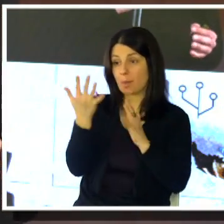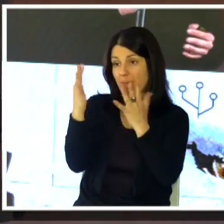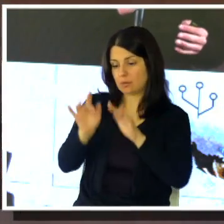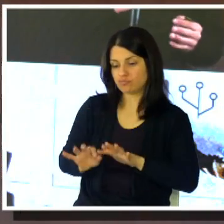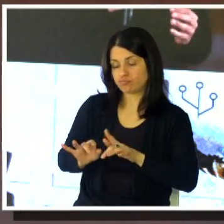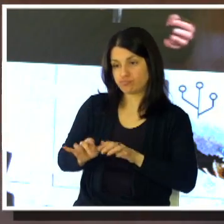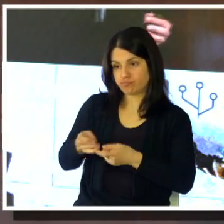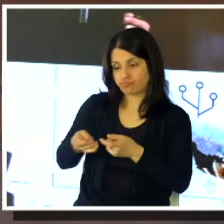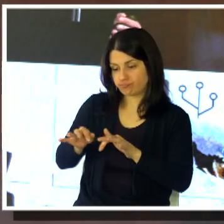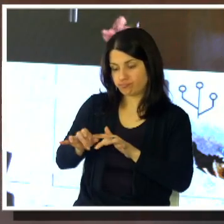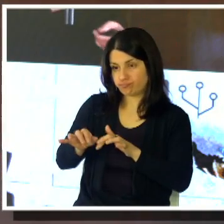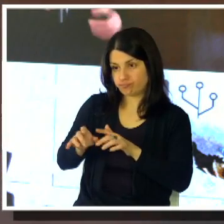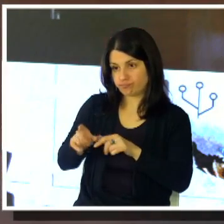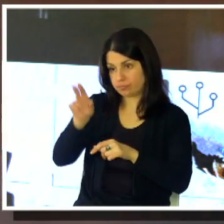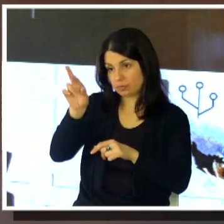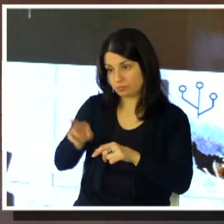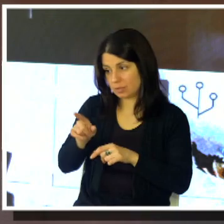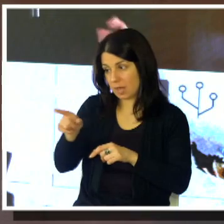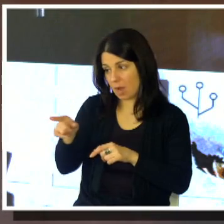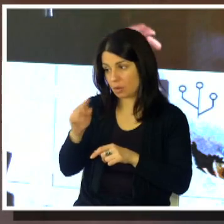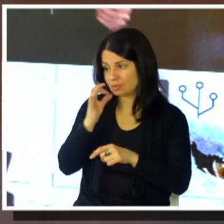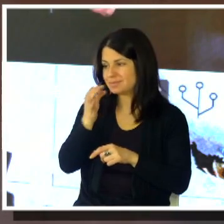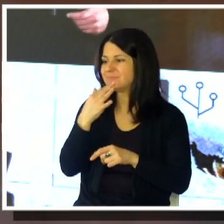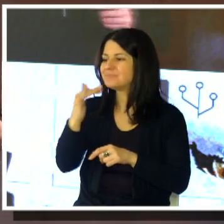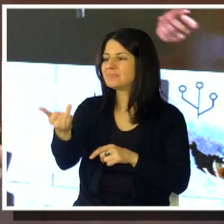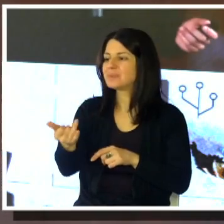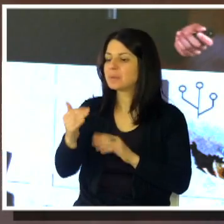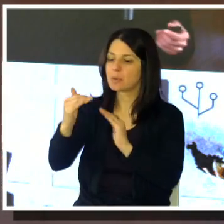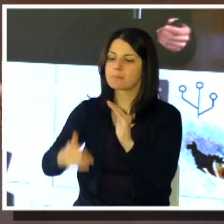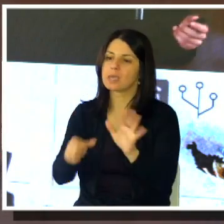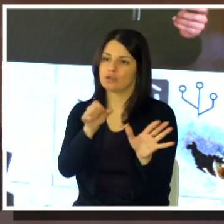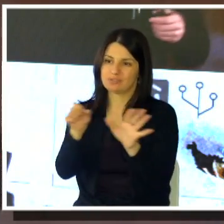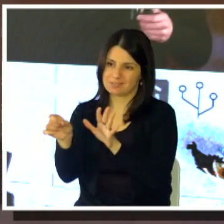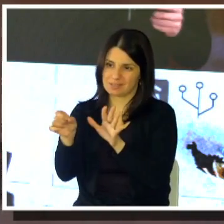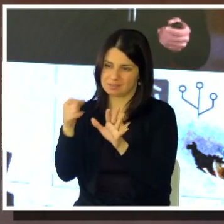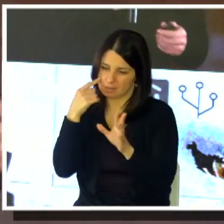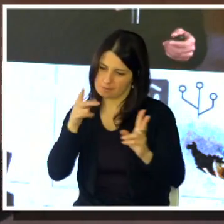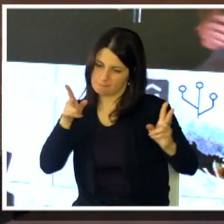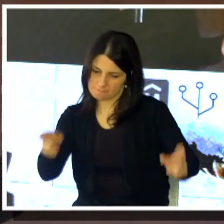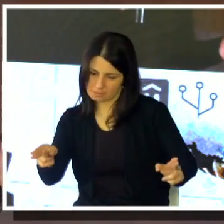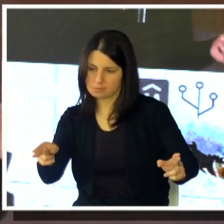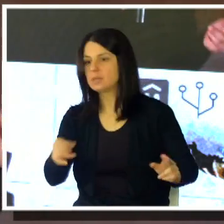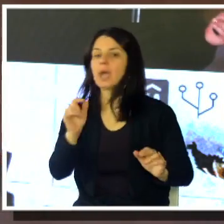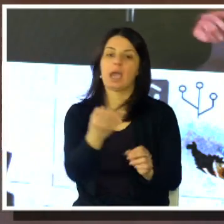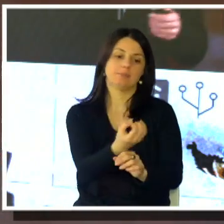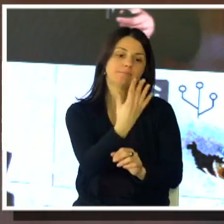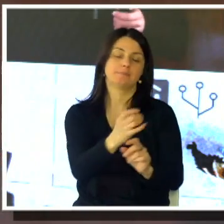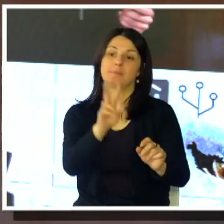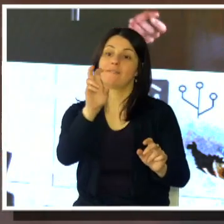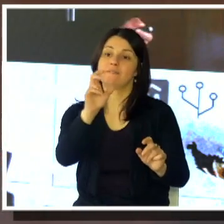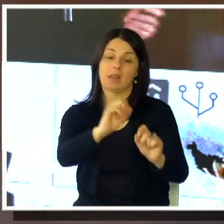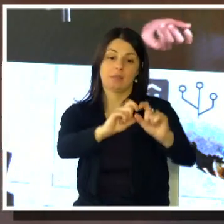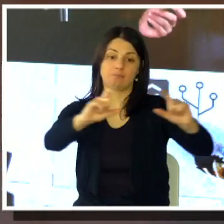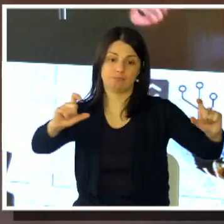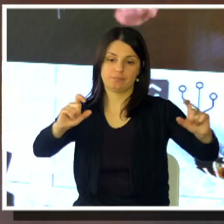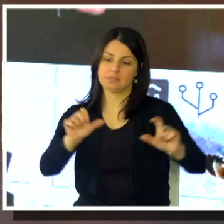manualmente estos rangos, que ahí dice, por ejemplo, menor de 60, que es la primera, aparecen en verde, entre 60 y 120